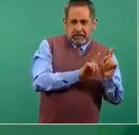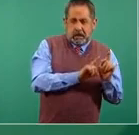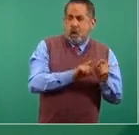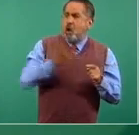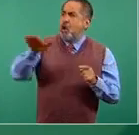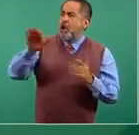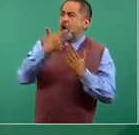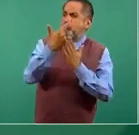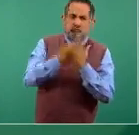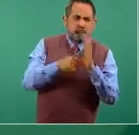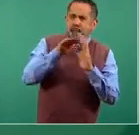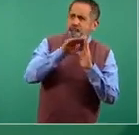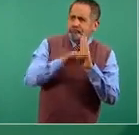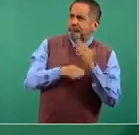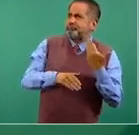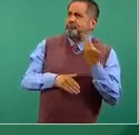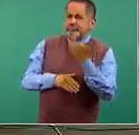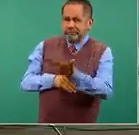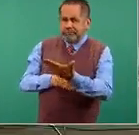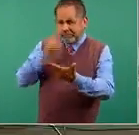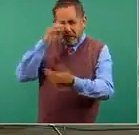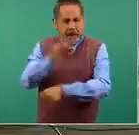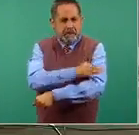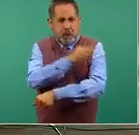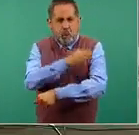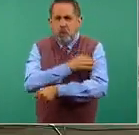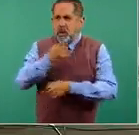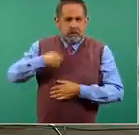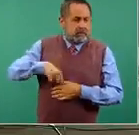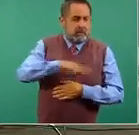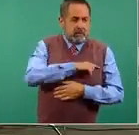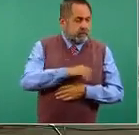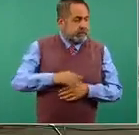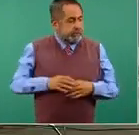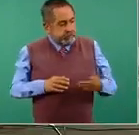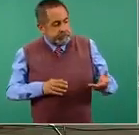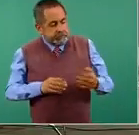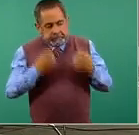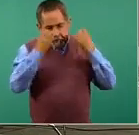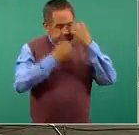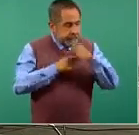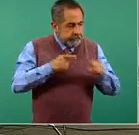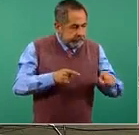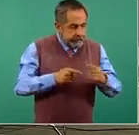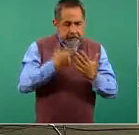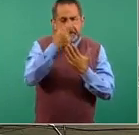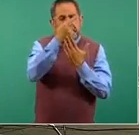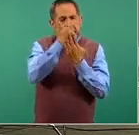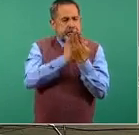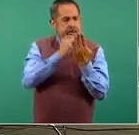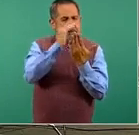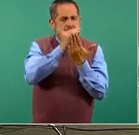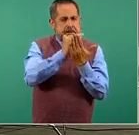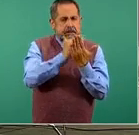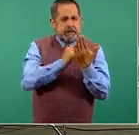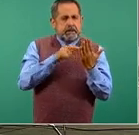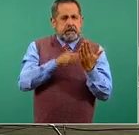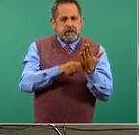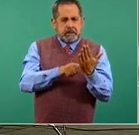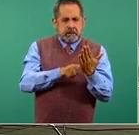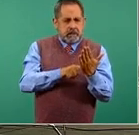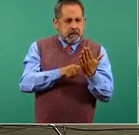algunas listas de solicitud de vacunación y en las primeras exploraciones encontramos listas que estaban